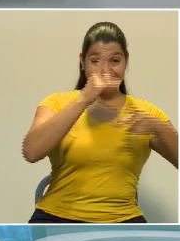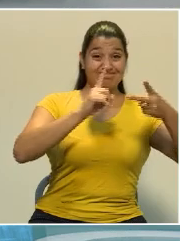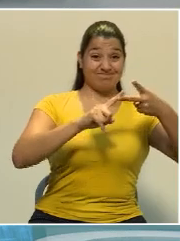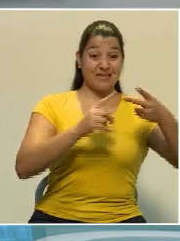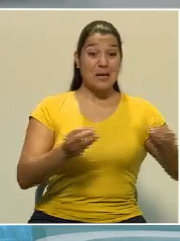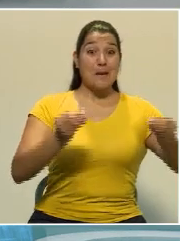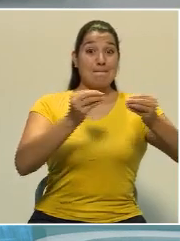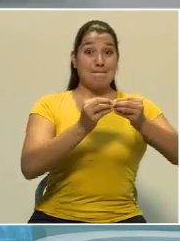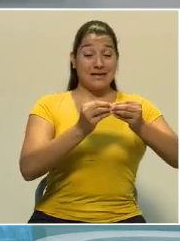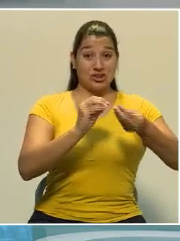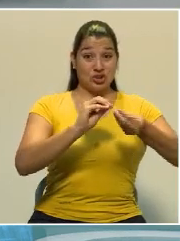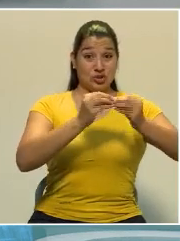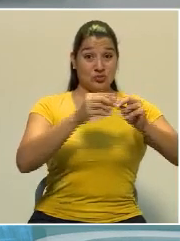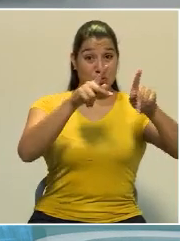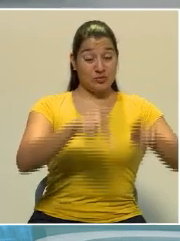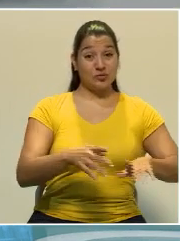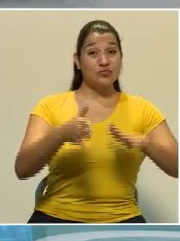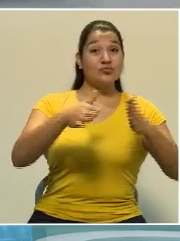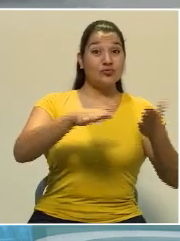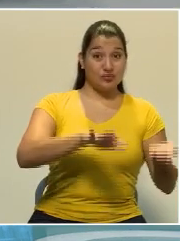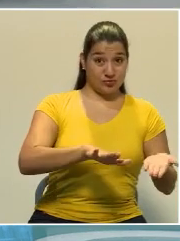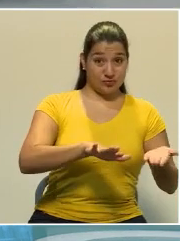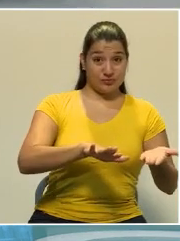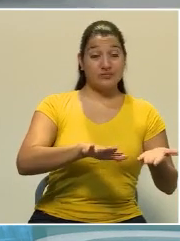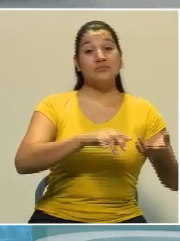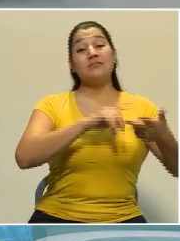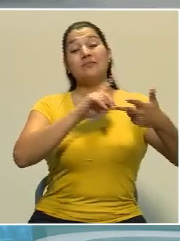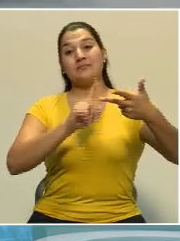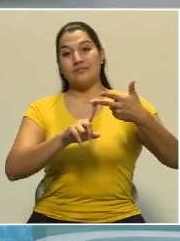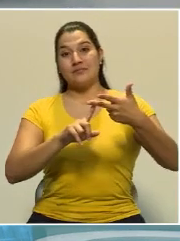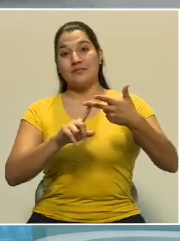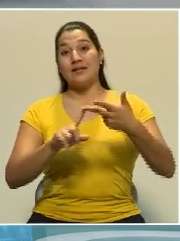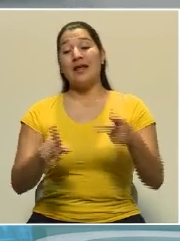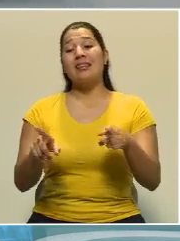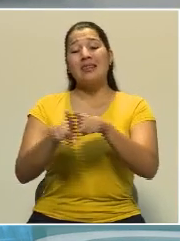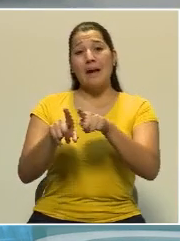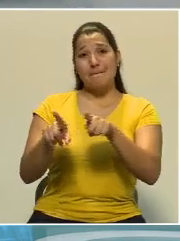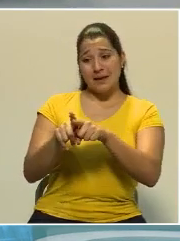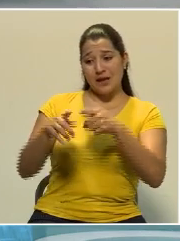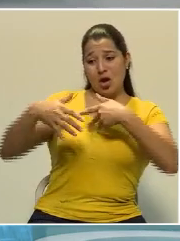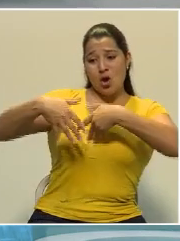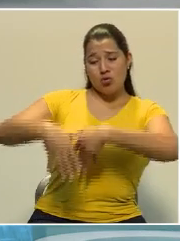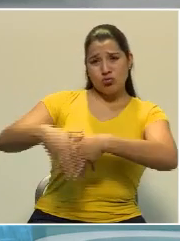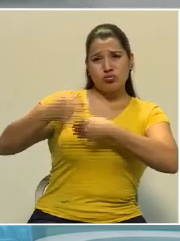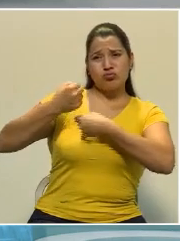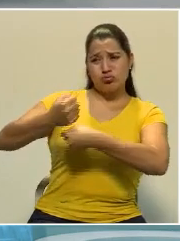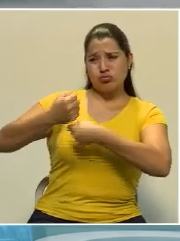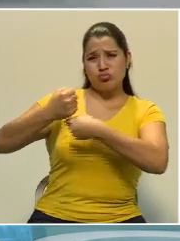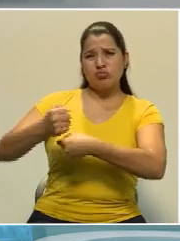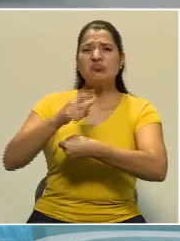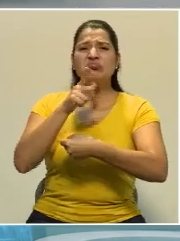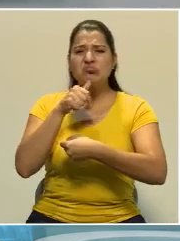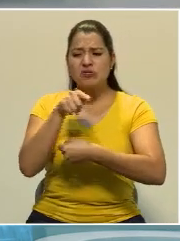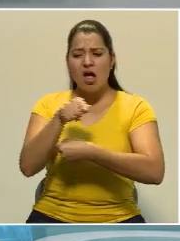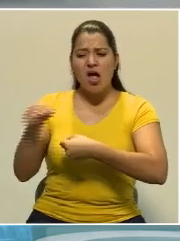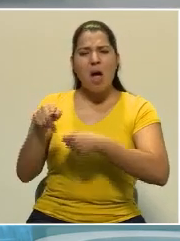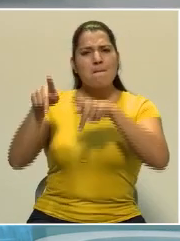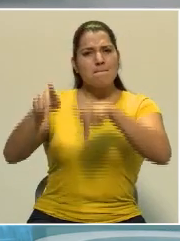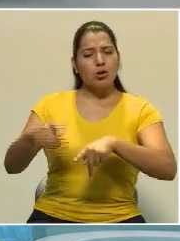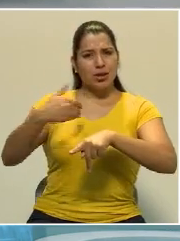que inició la pandemia, con manifestaciones callejeras de comerciantes y personas que reclaman